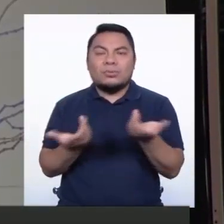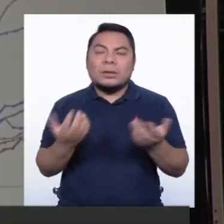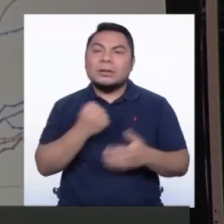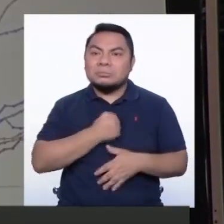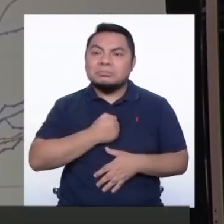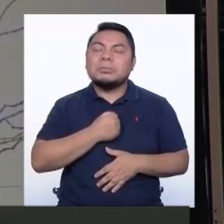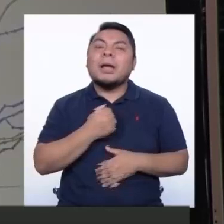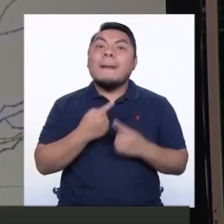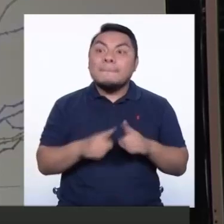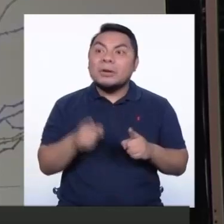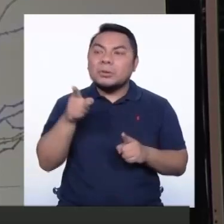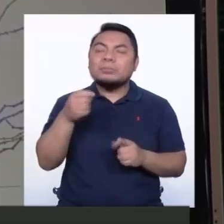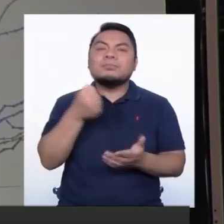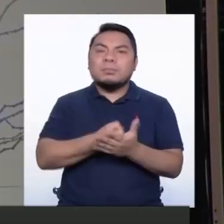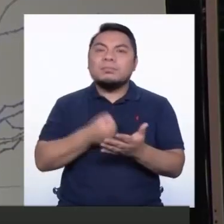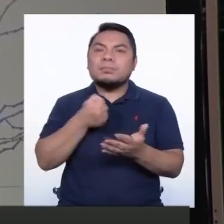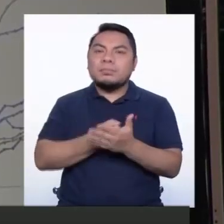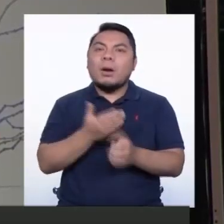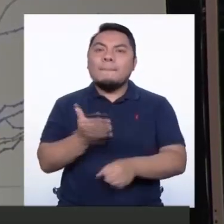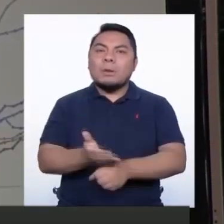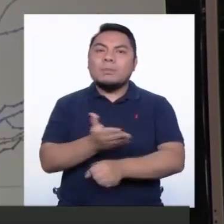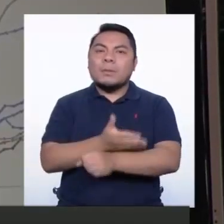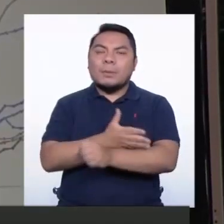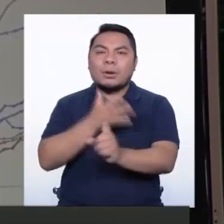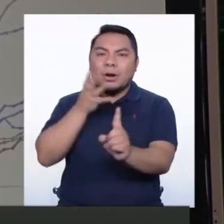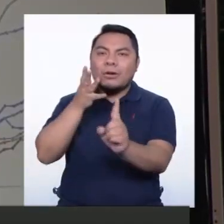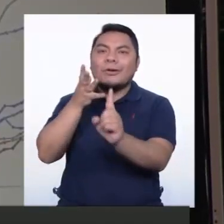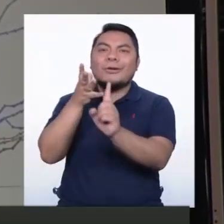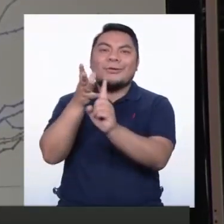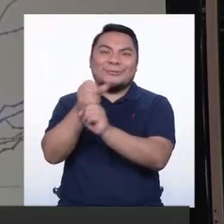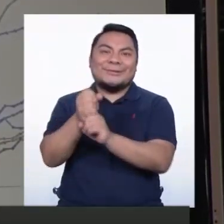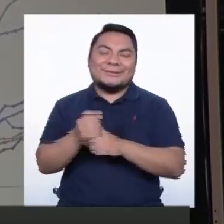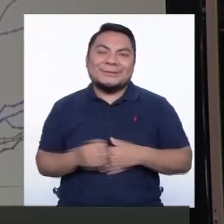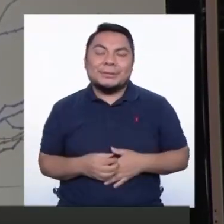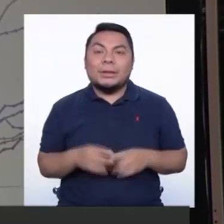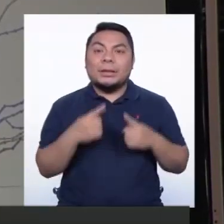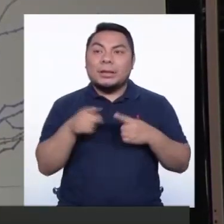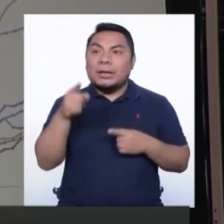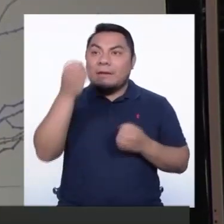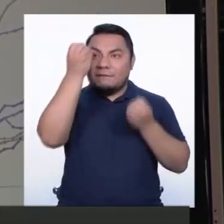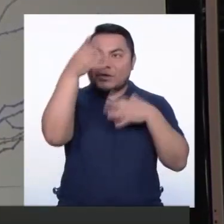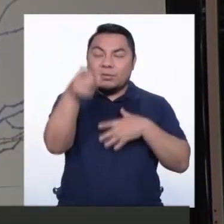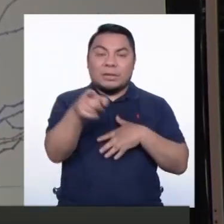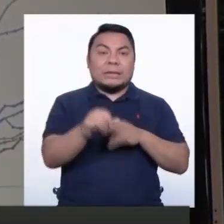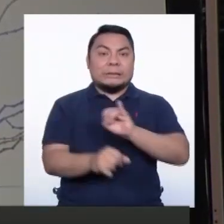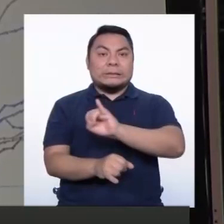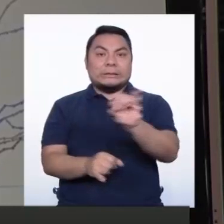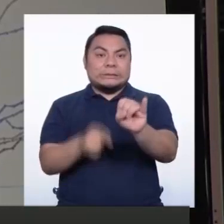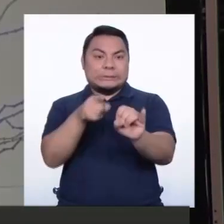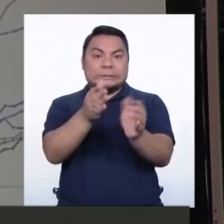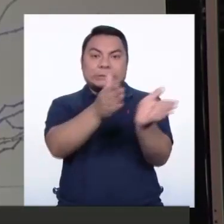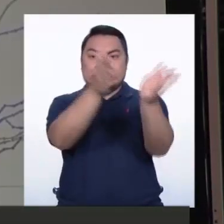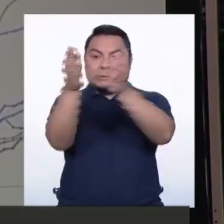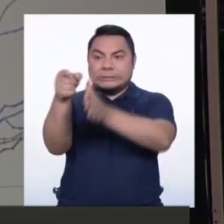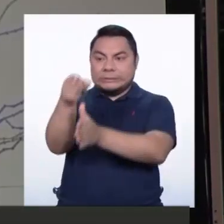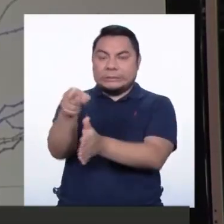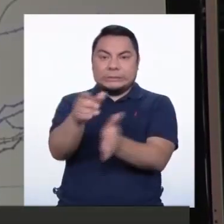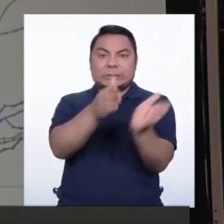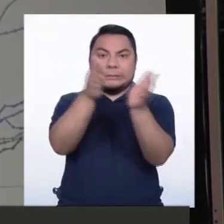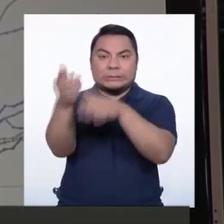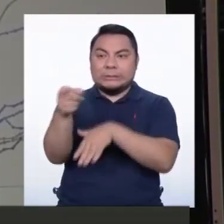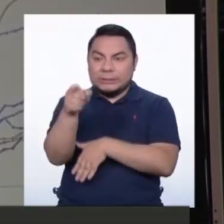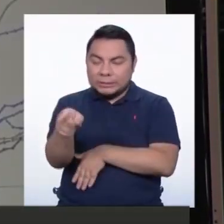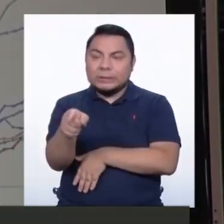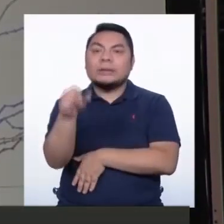logrando. Entonces, incluso la información de la izquierda es la información propia generada